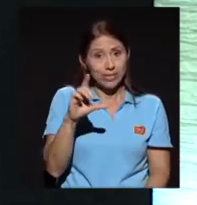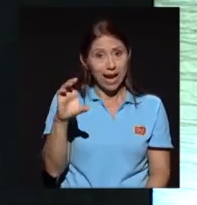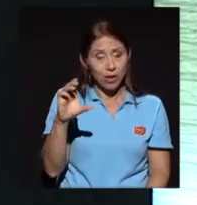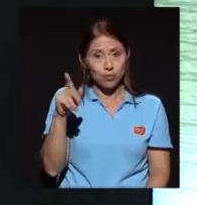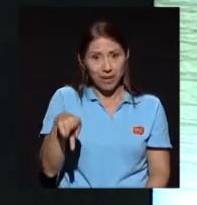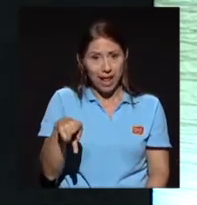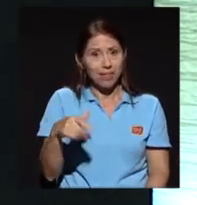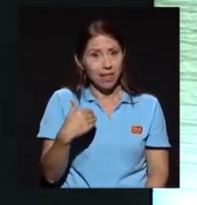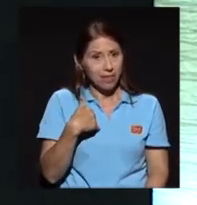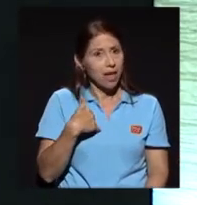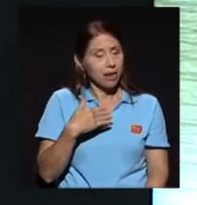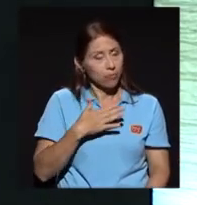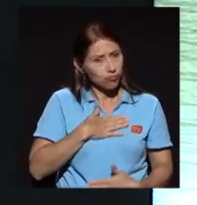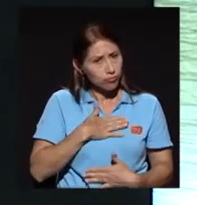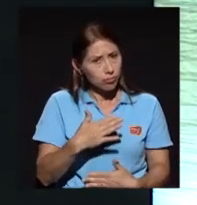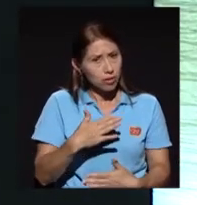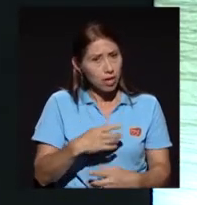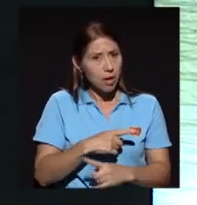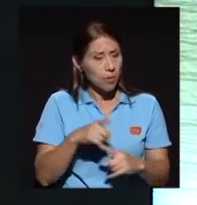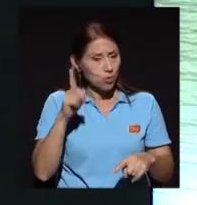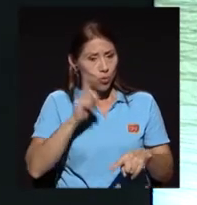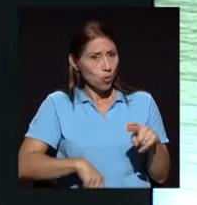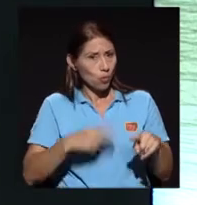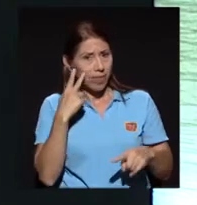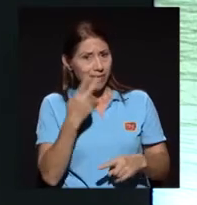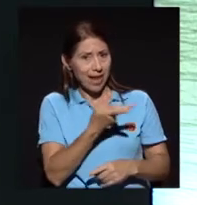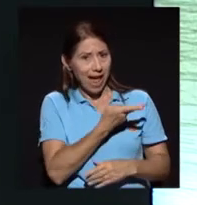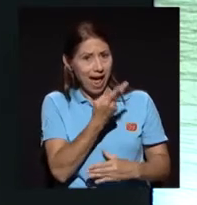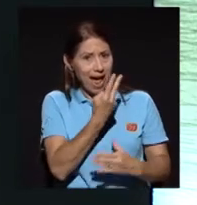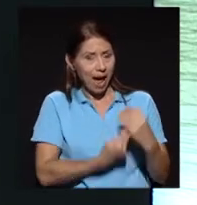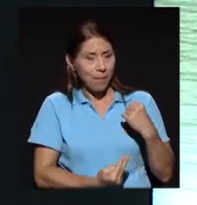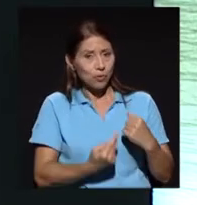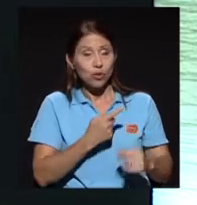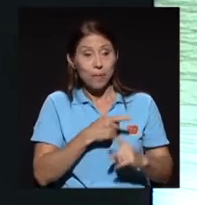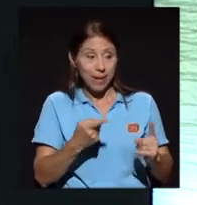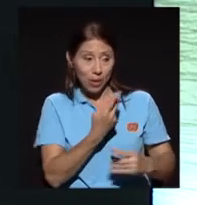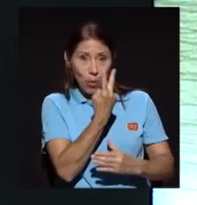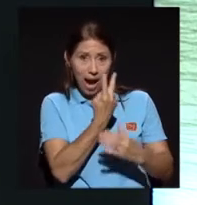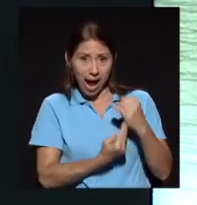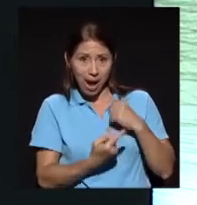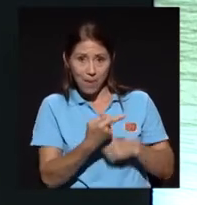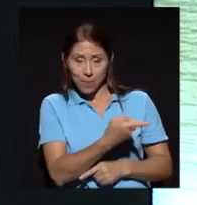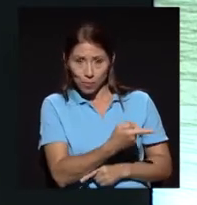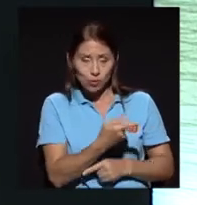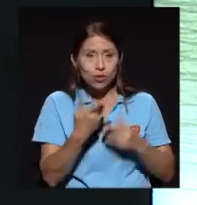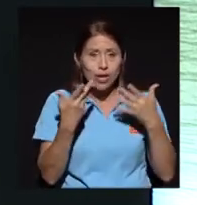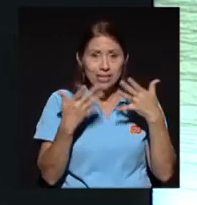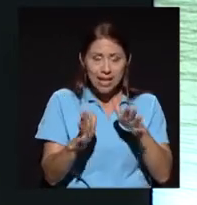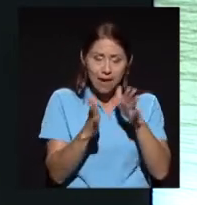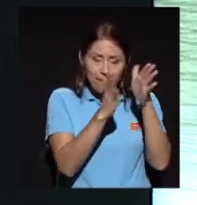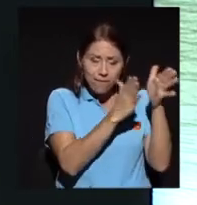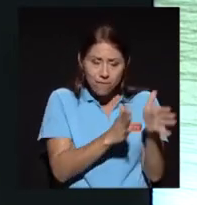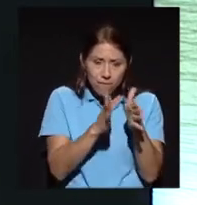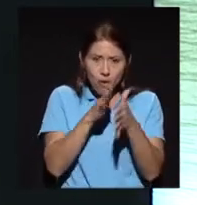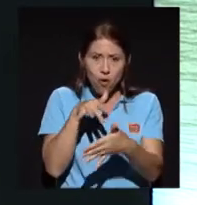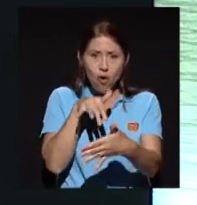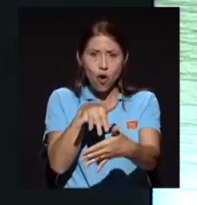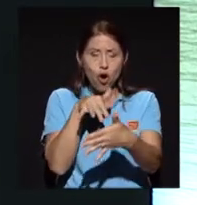ambos, pero ambos se consideran formados y están profundamente agradecidos